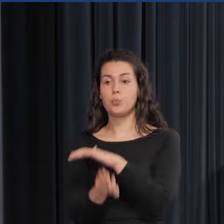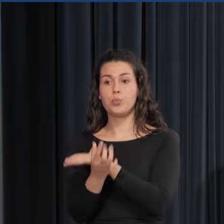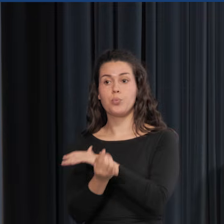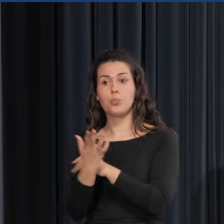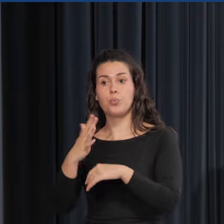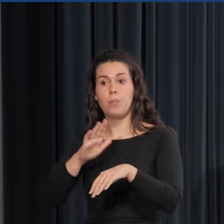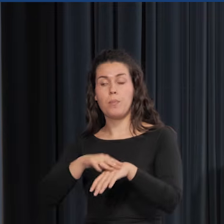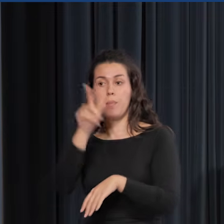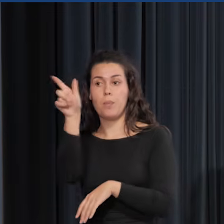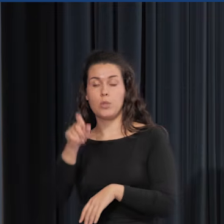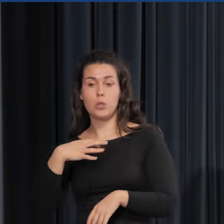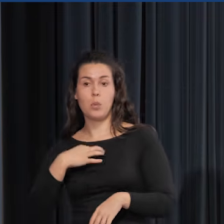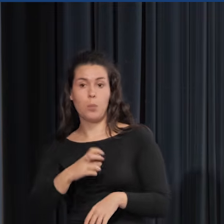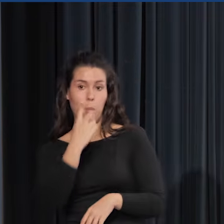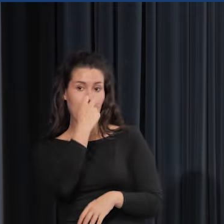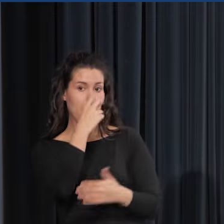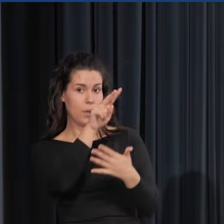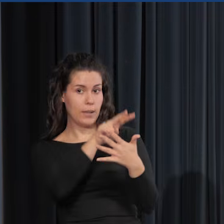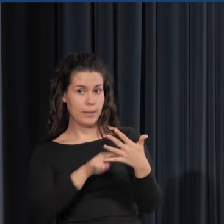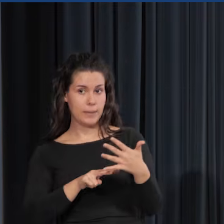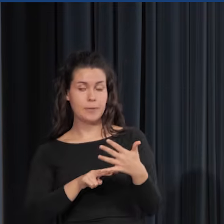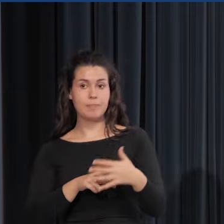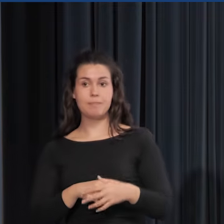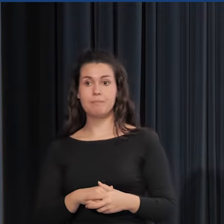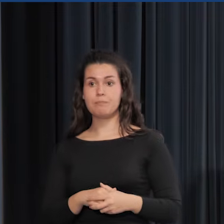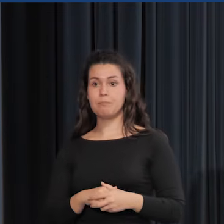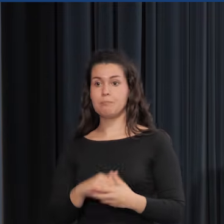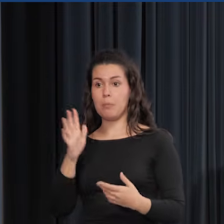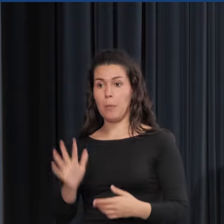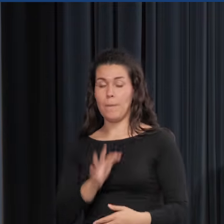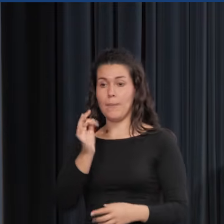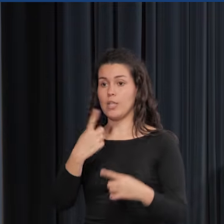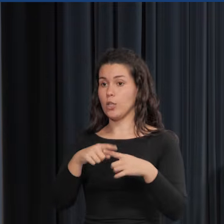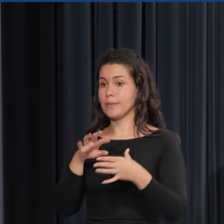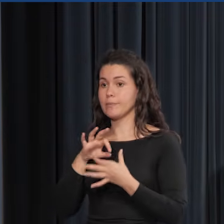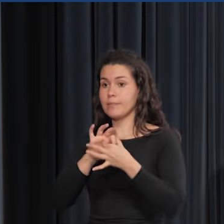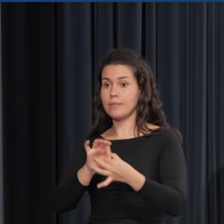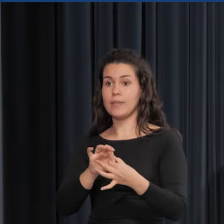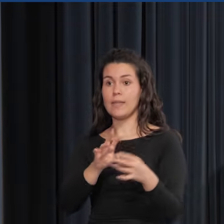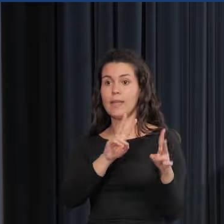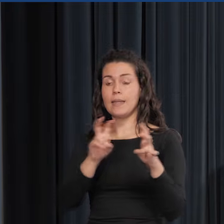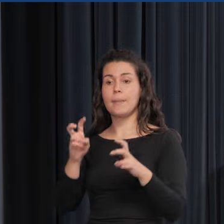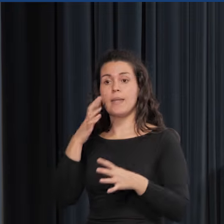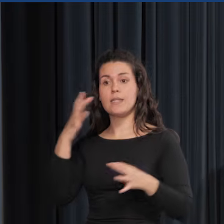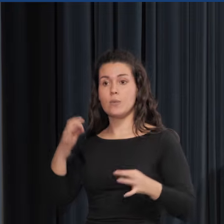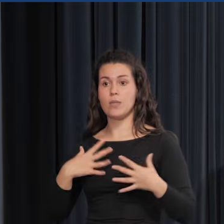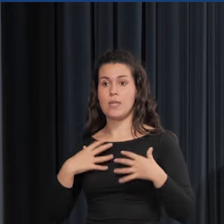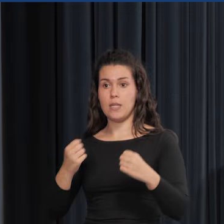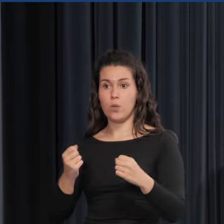información posible relacionada con seguridad y salud en el sector de la construcción. Y luego es un